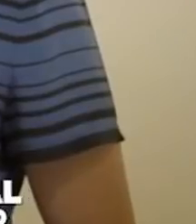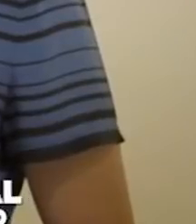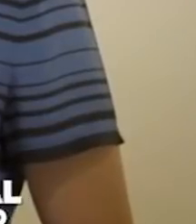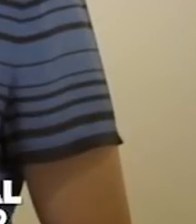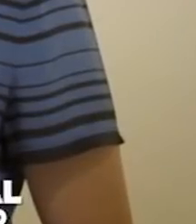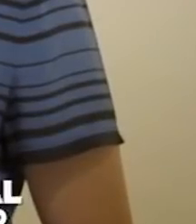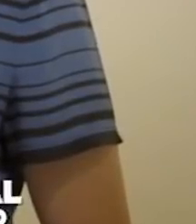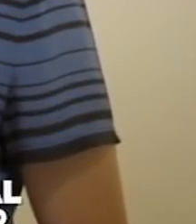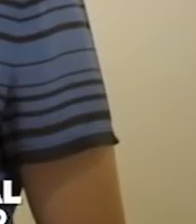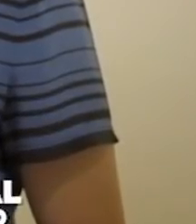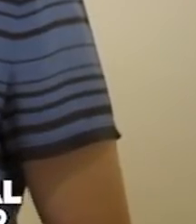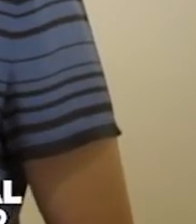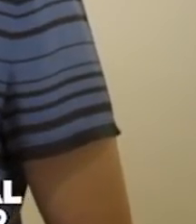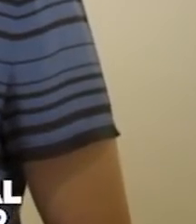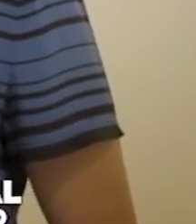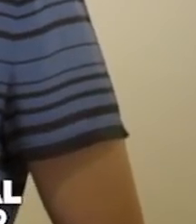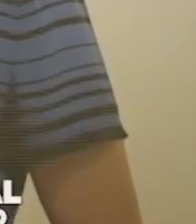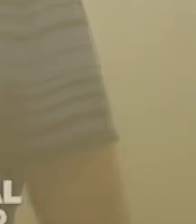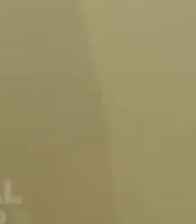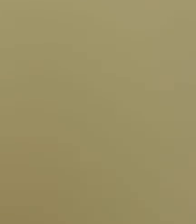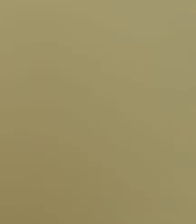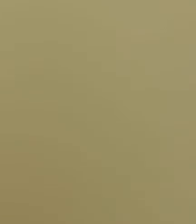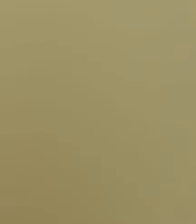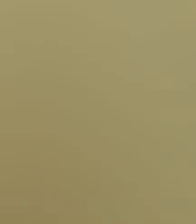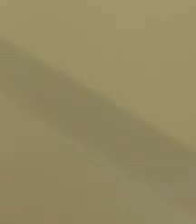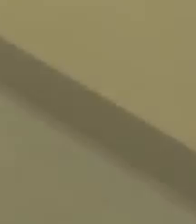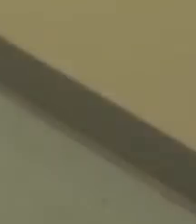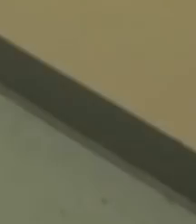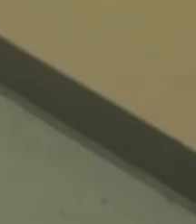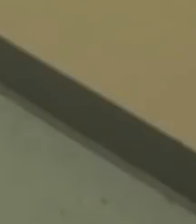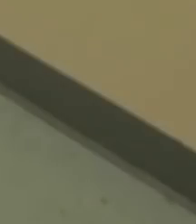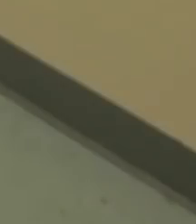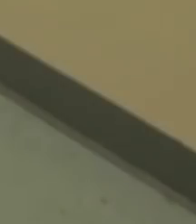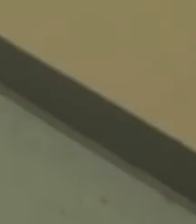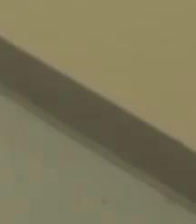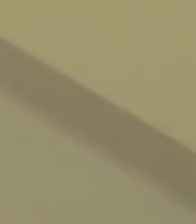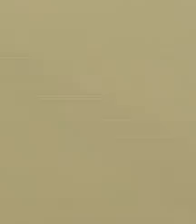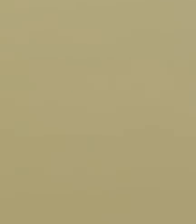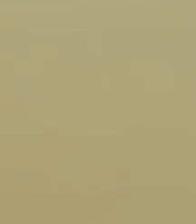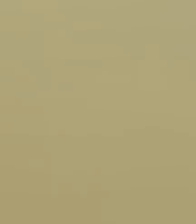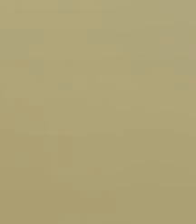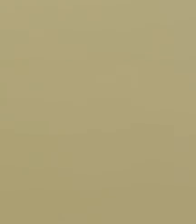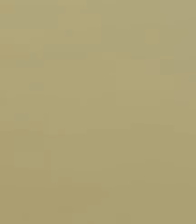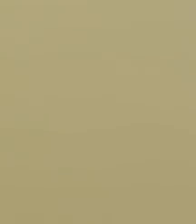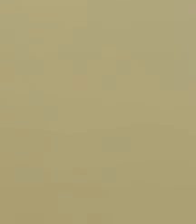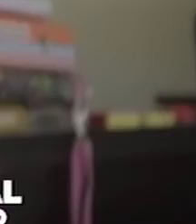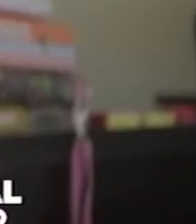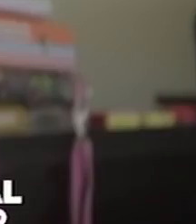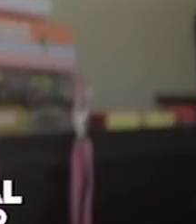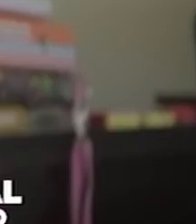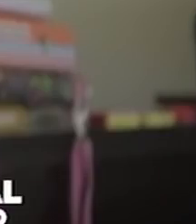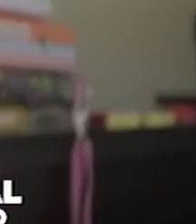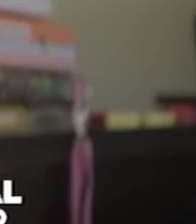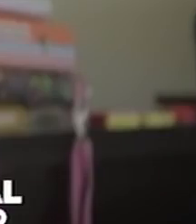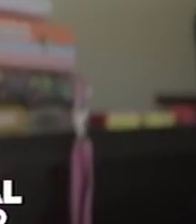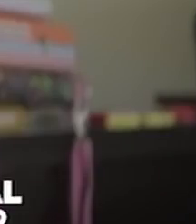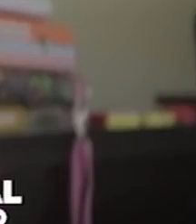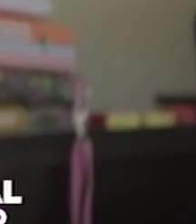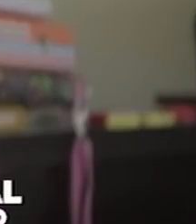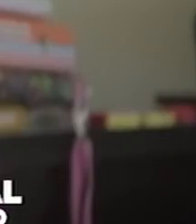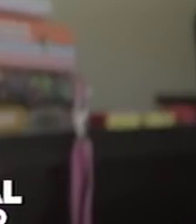donado anteriormente con las donaciones de la Junta de Protección Social, fondos según la ley 8718. La Junta